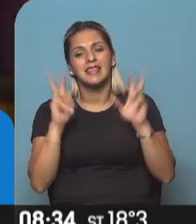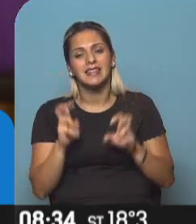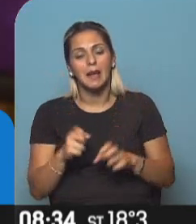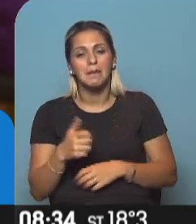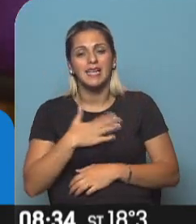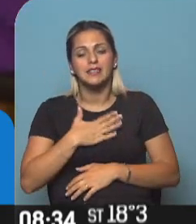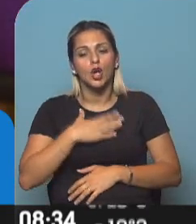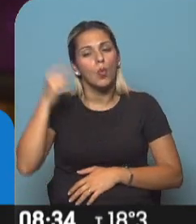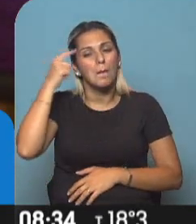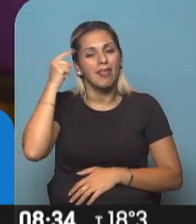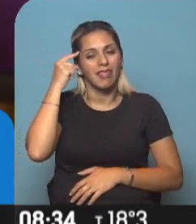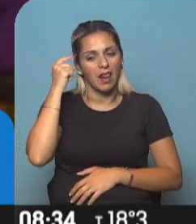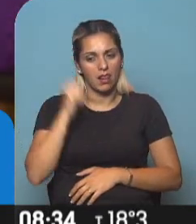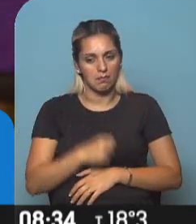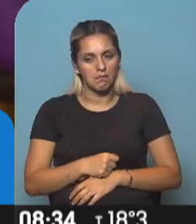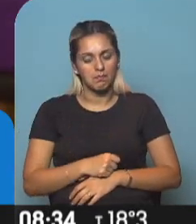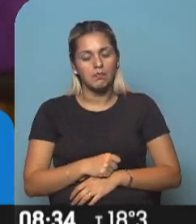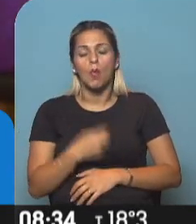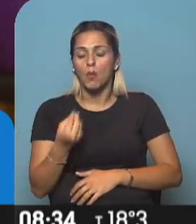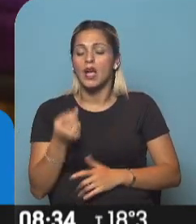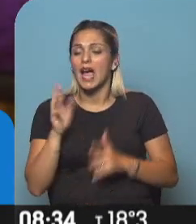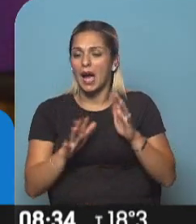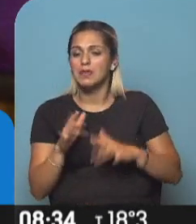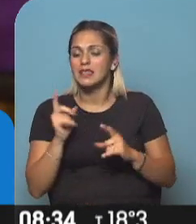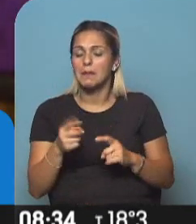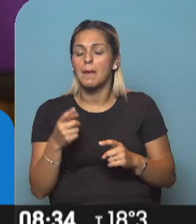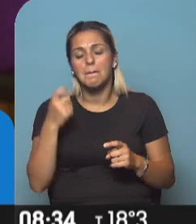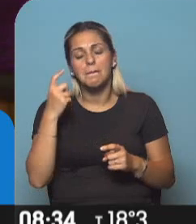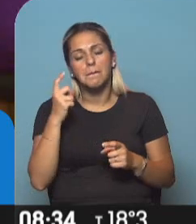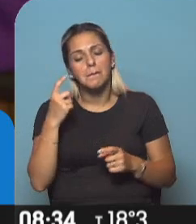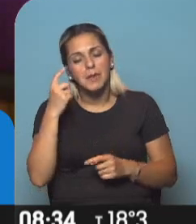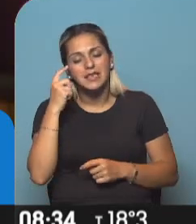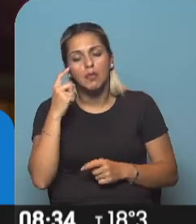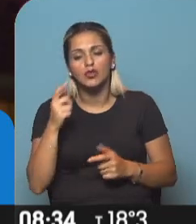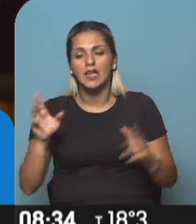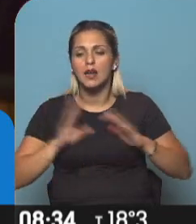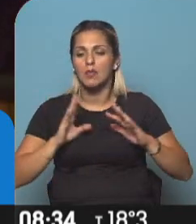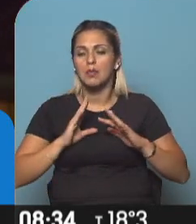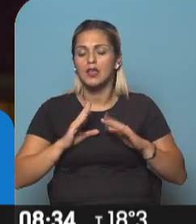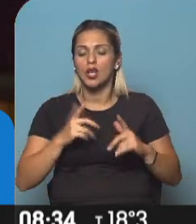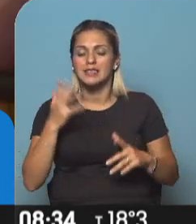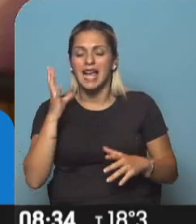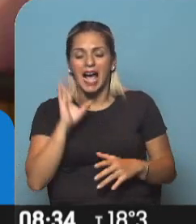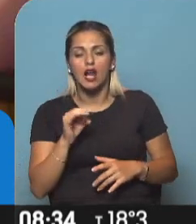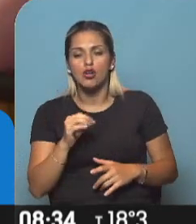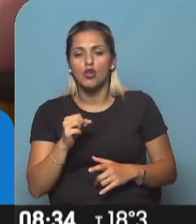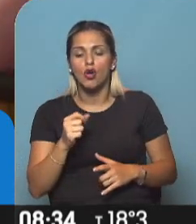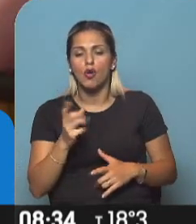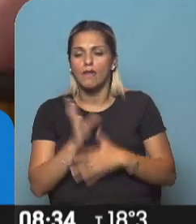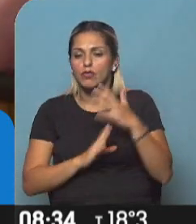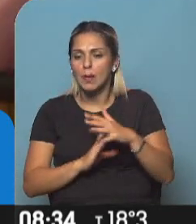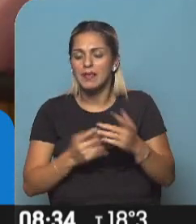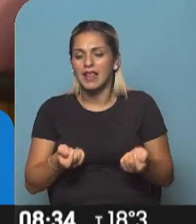salud mental a veces también tengo que pensar la actividad física como un elemento que no solo nueva fuerza y